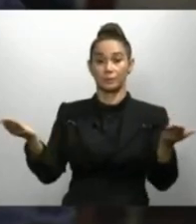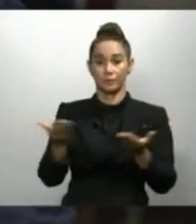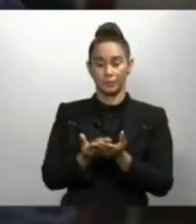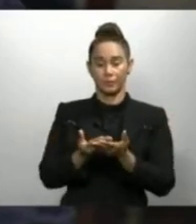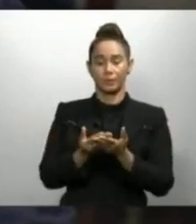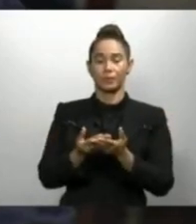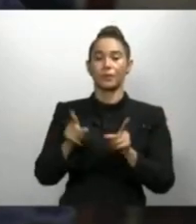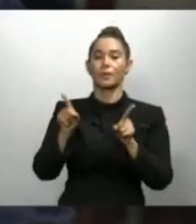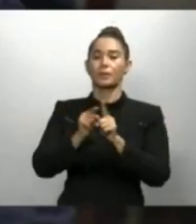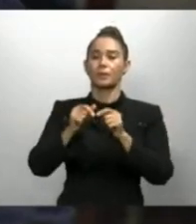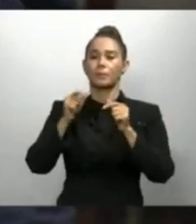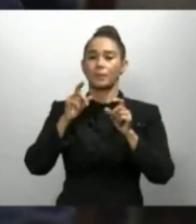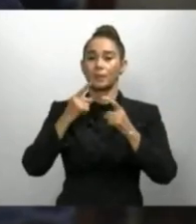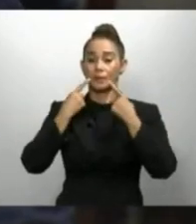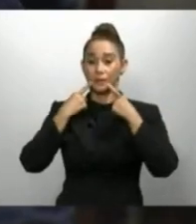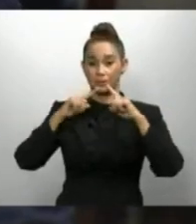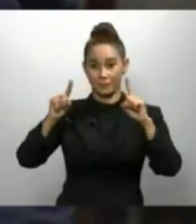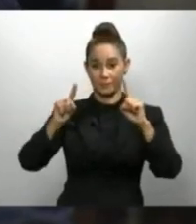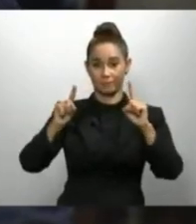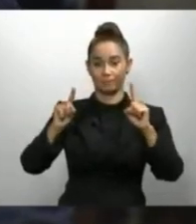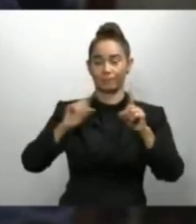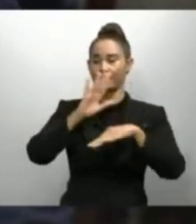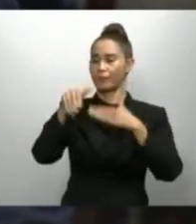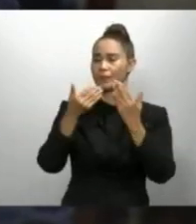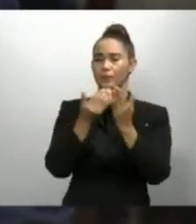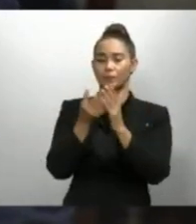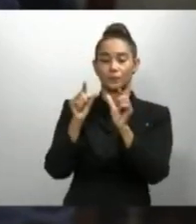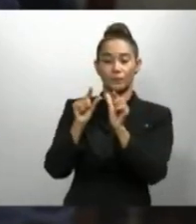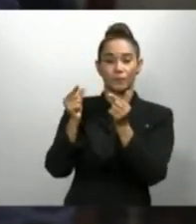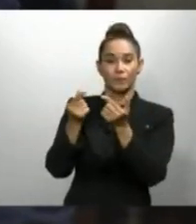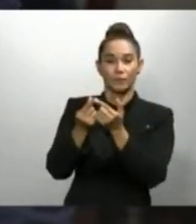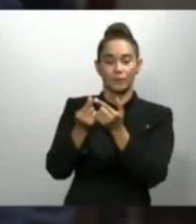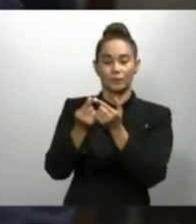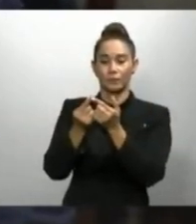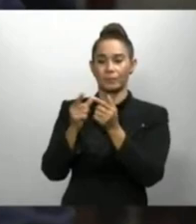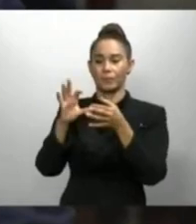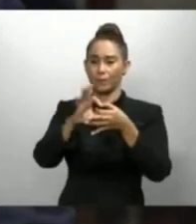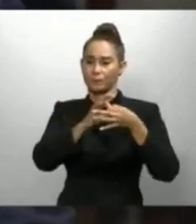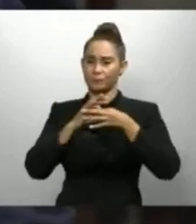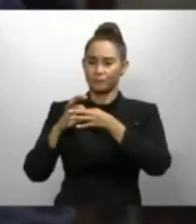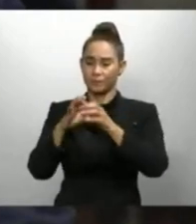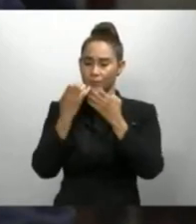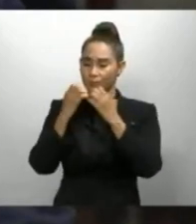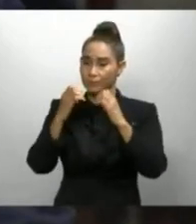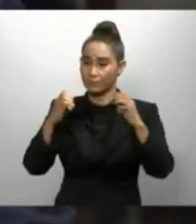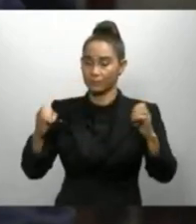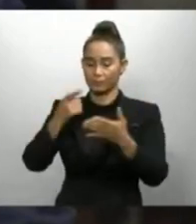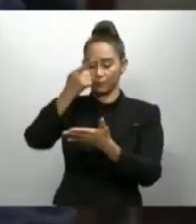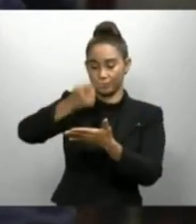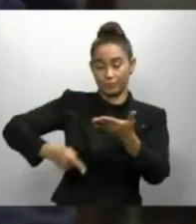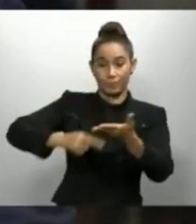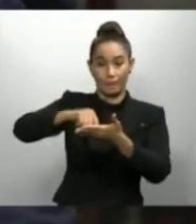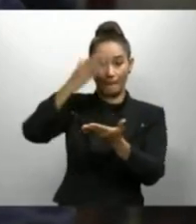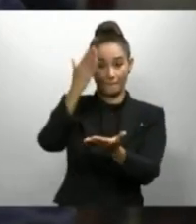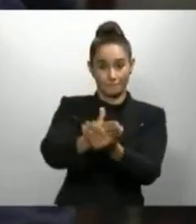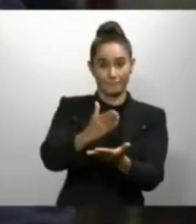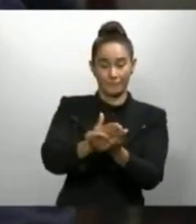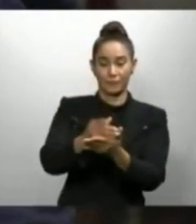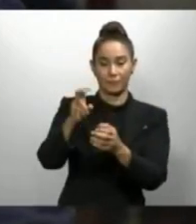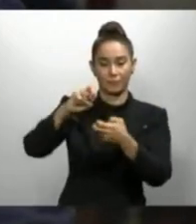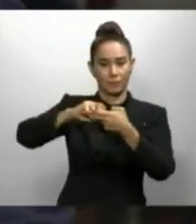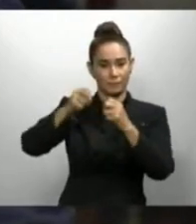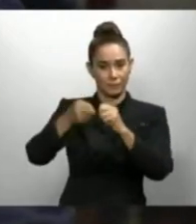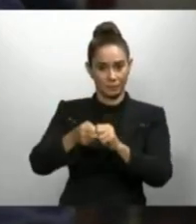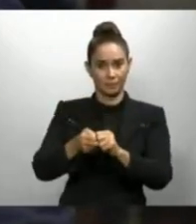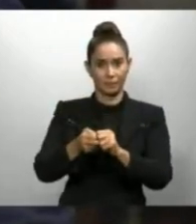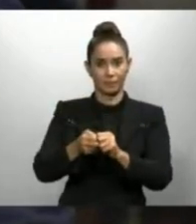medios de comunicación y a todos los actores sociales a luchar juntos para erradicar esta problemática y construir un país